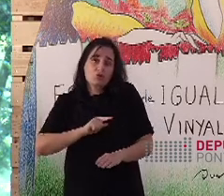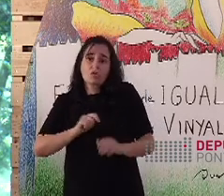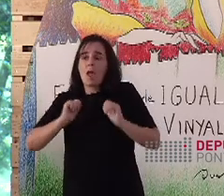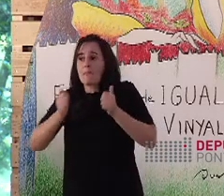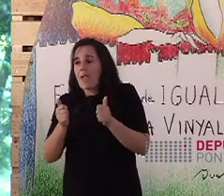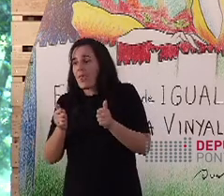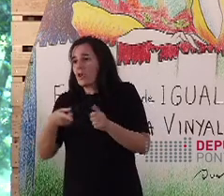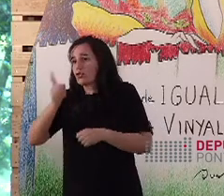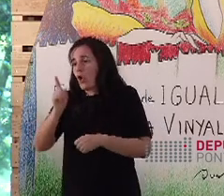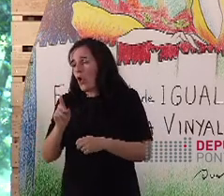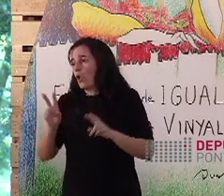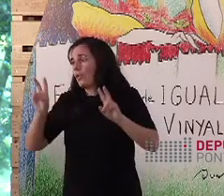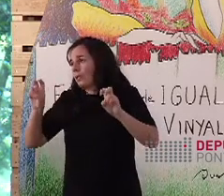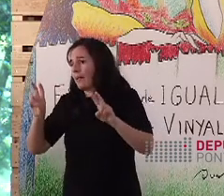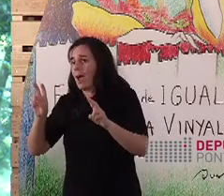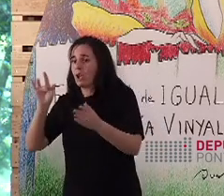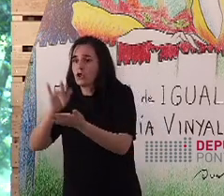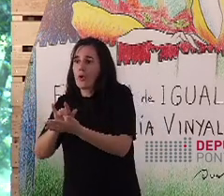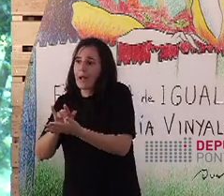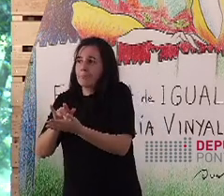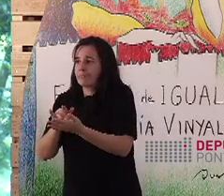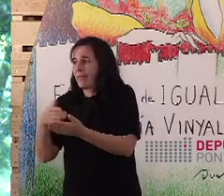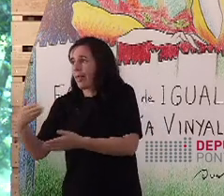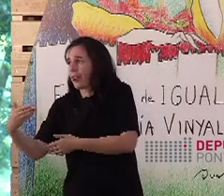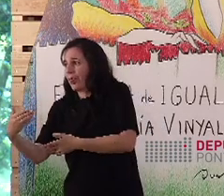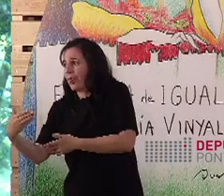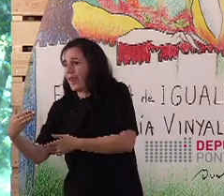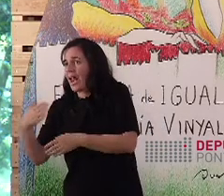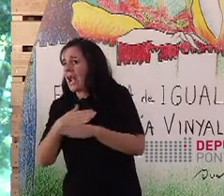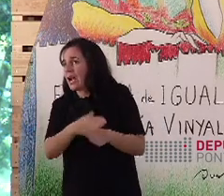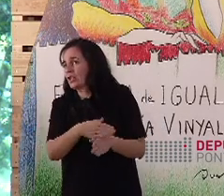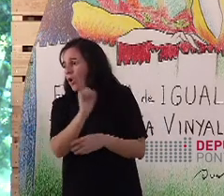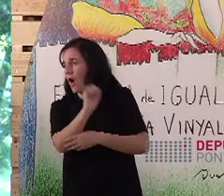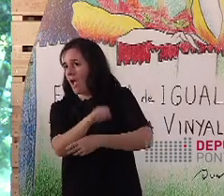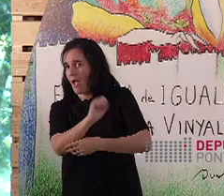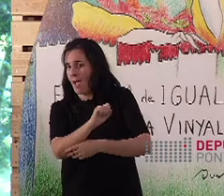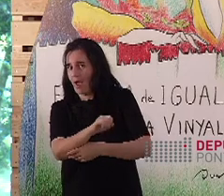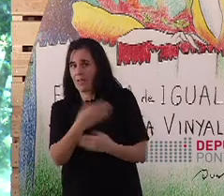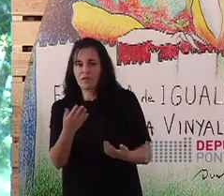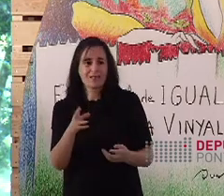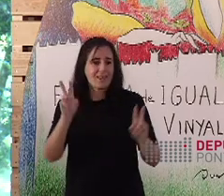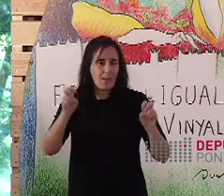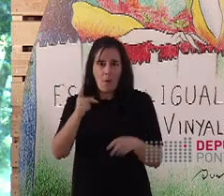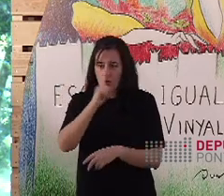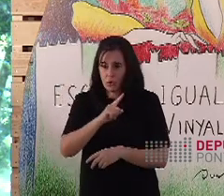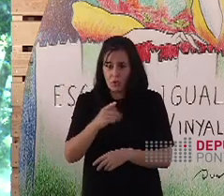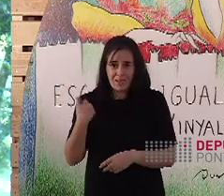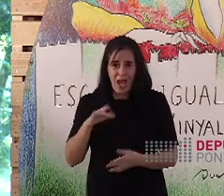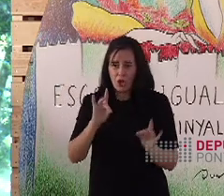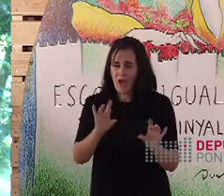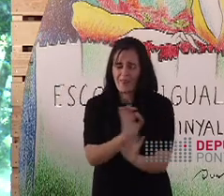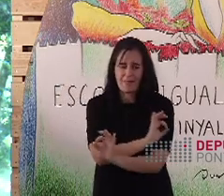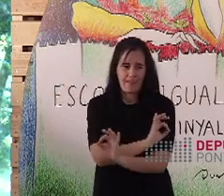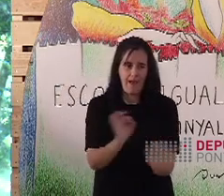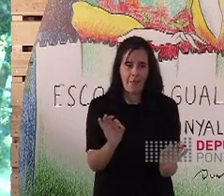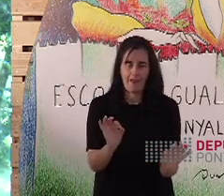punta do iceberg, a outra a deixamos un poquinho libre, e a prostitución xa directamente nin se cuestiona. E